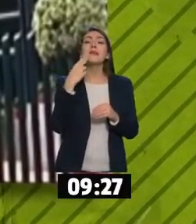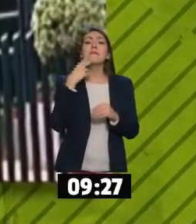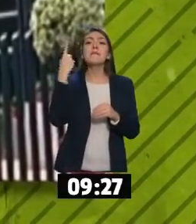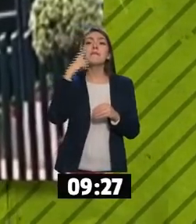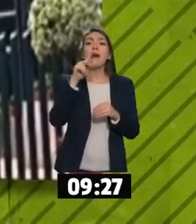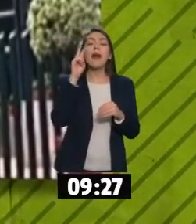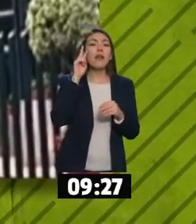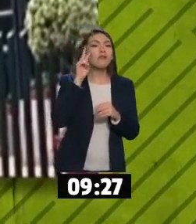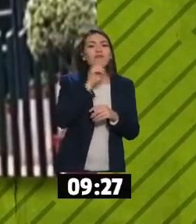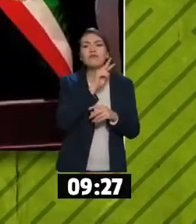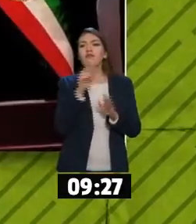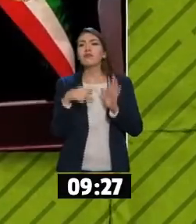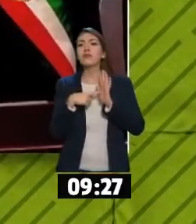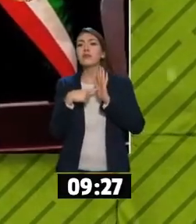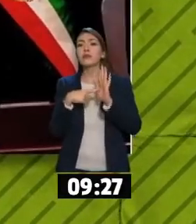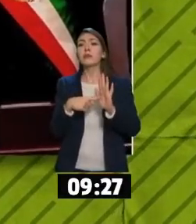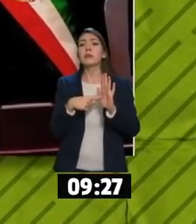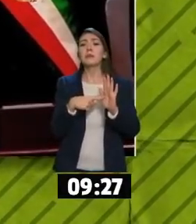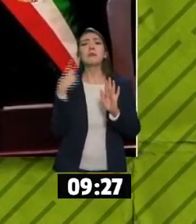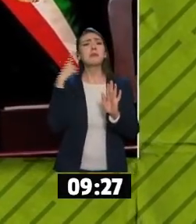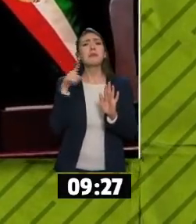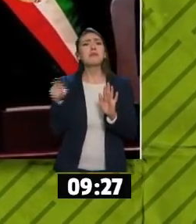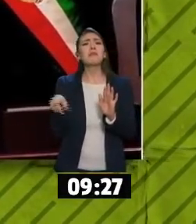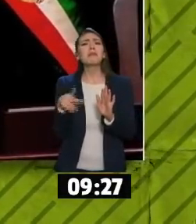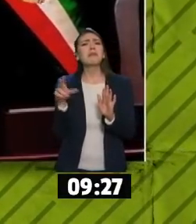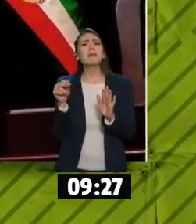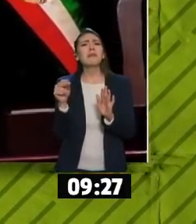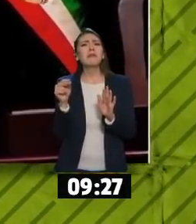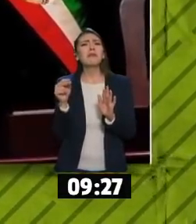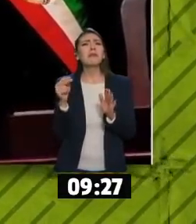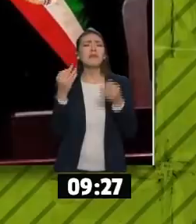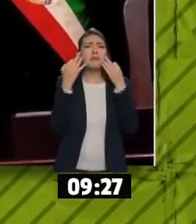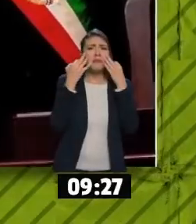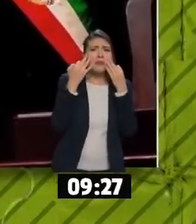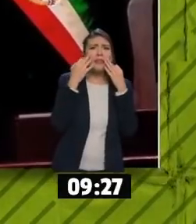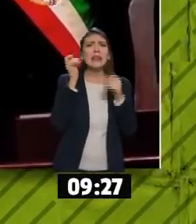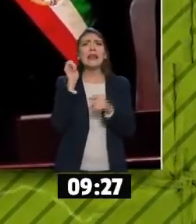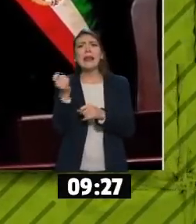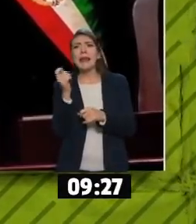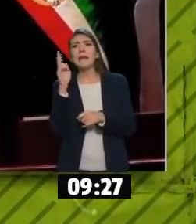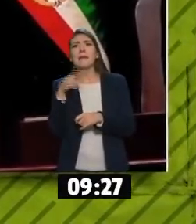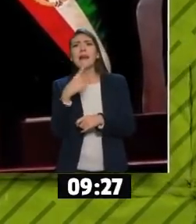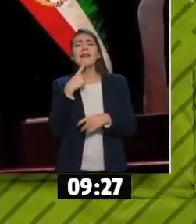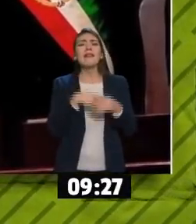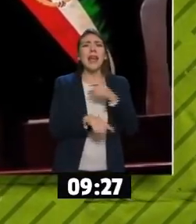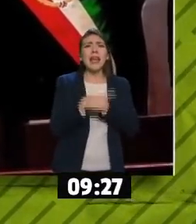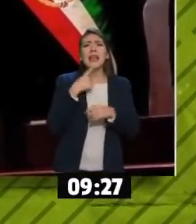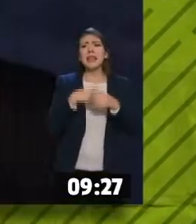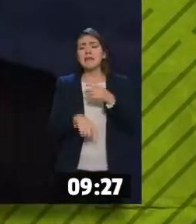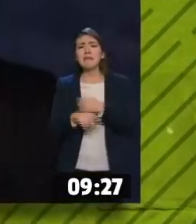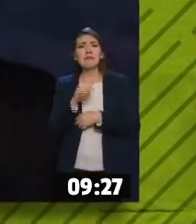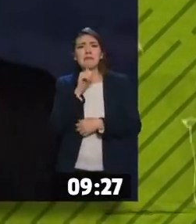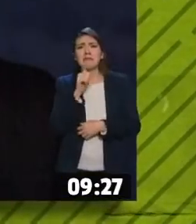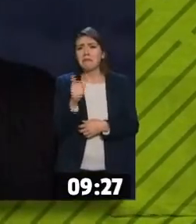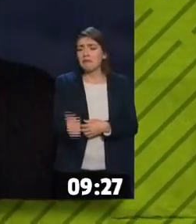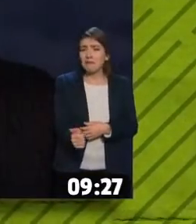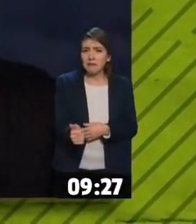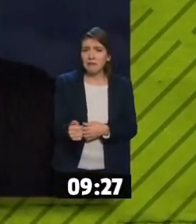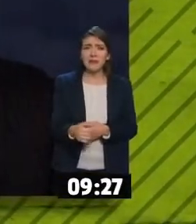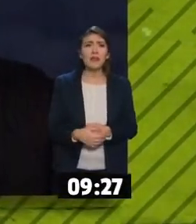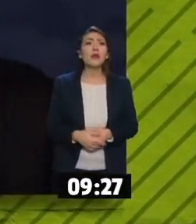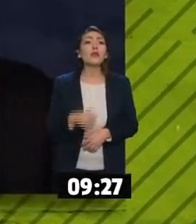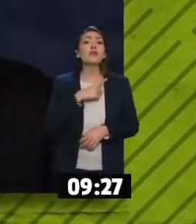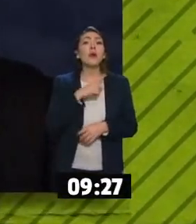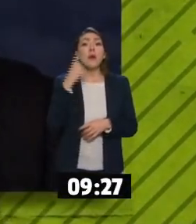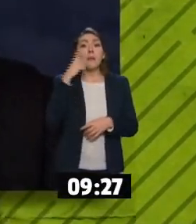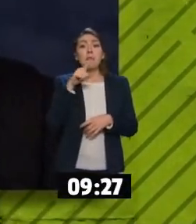exhibir. Pero nunca lograron demostrar responsabilidad en delitos. Nomás no hicieron nada. O sea, nada más para balconear. Todos